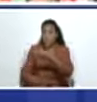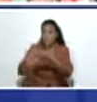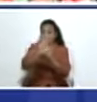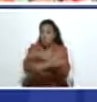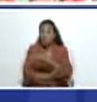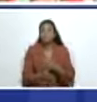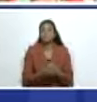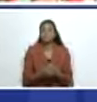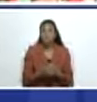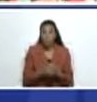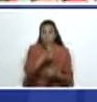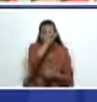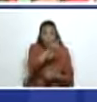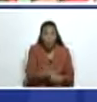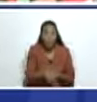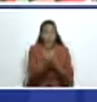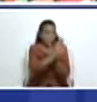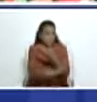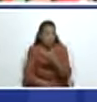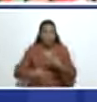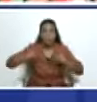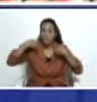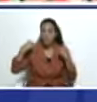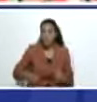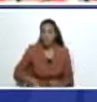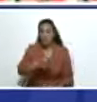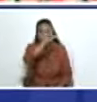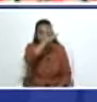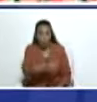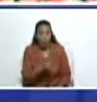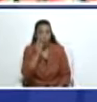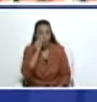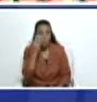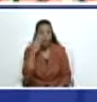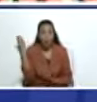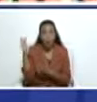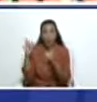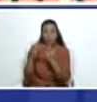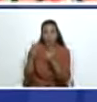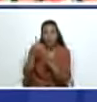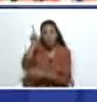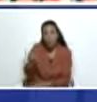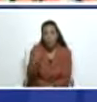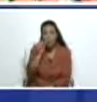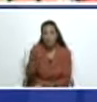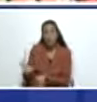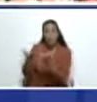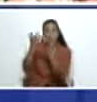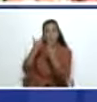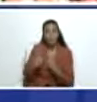Táchira. Y lo protegió, Freddy. Adelante, Freddy.